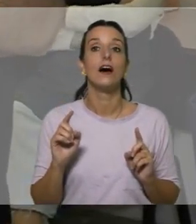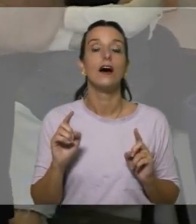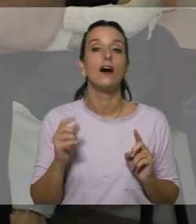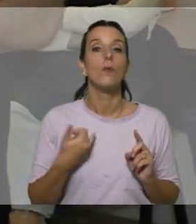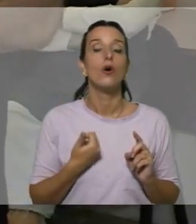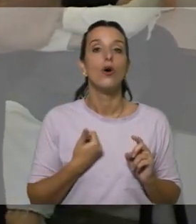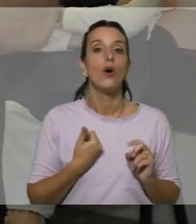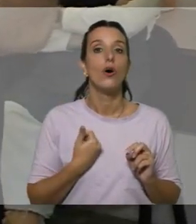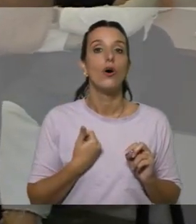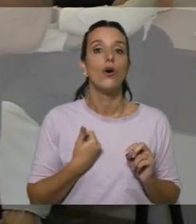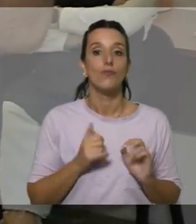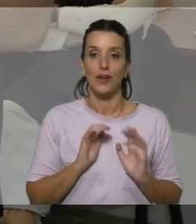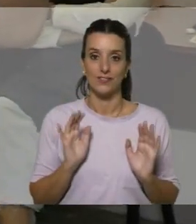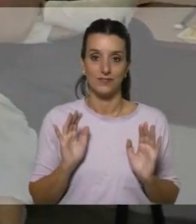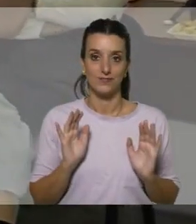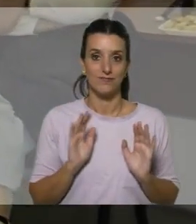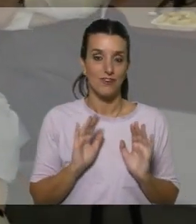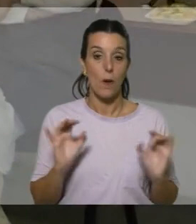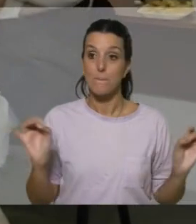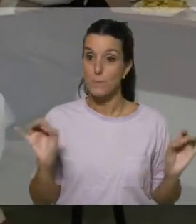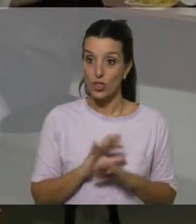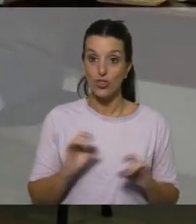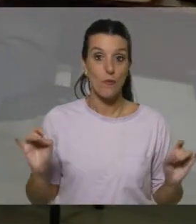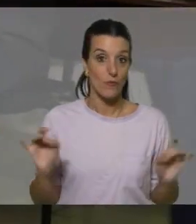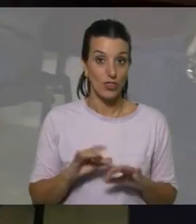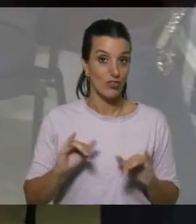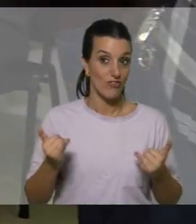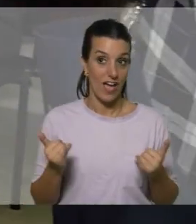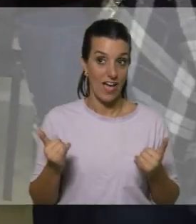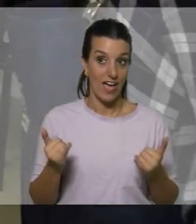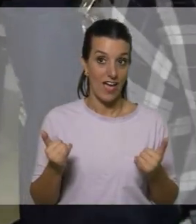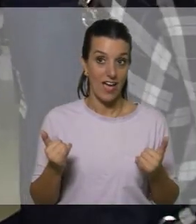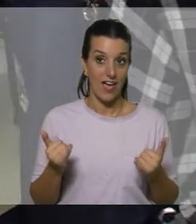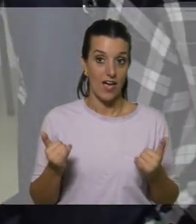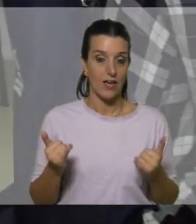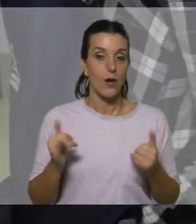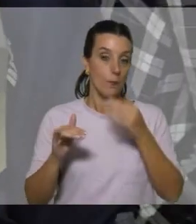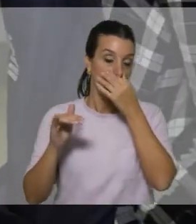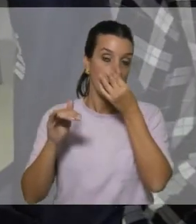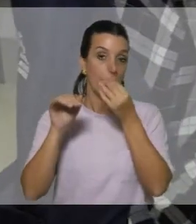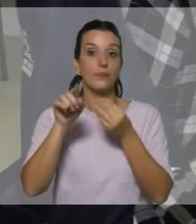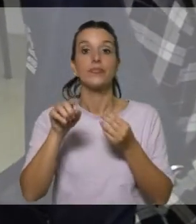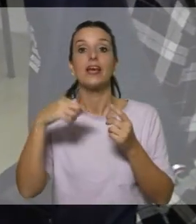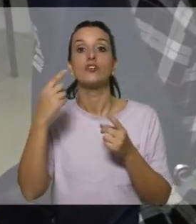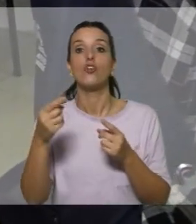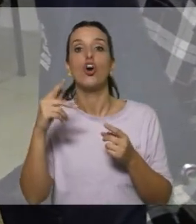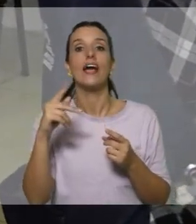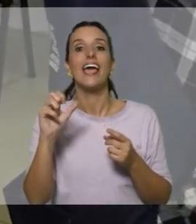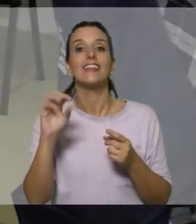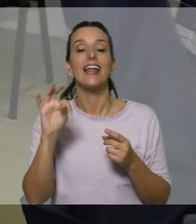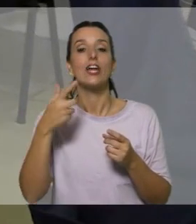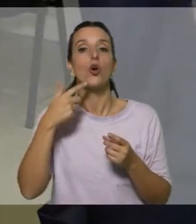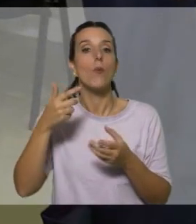¿Cómo? Bueno, pronto, ¿esto ya es otra cosa? No, bueno, eso es un kettle. En realidad es una